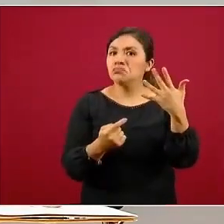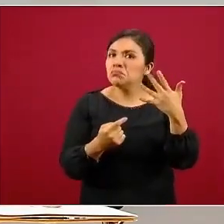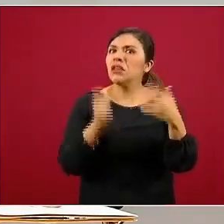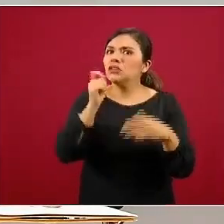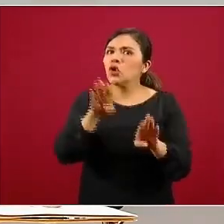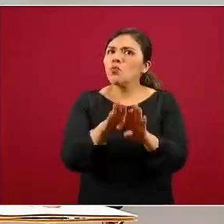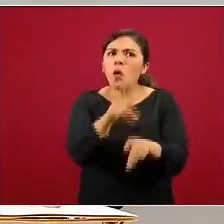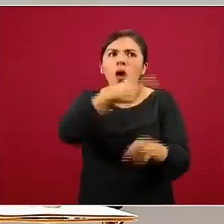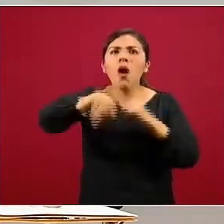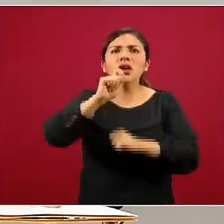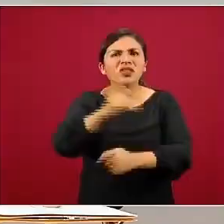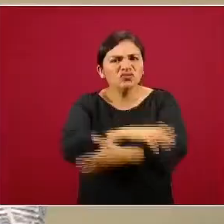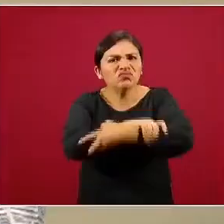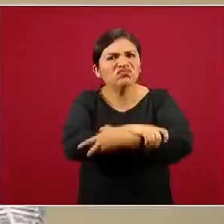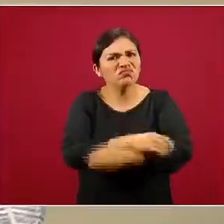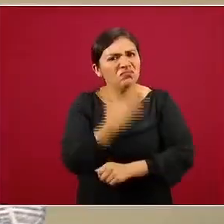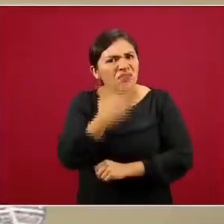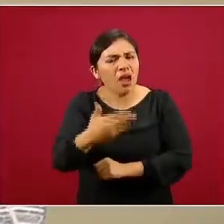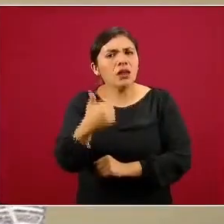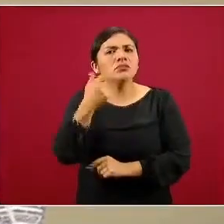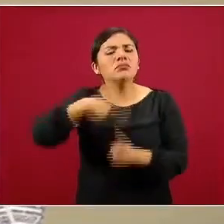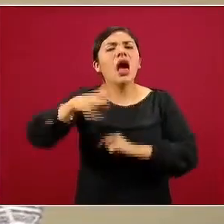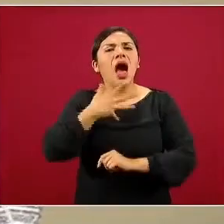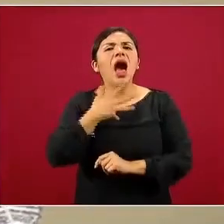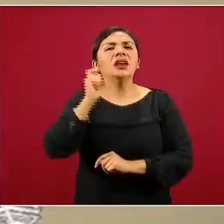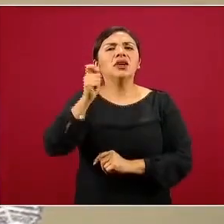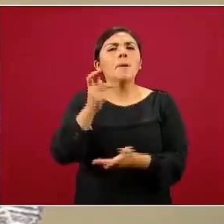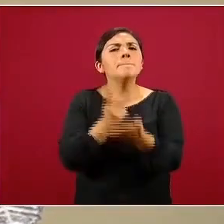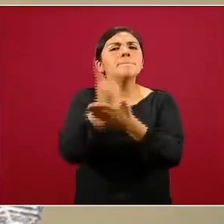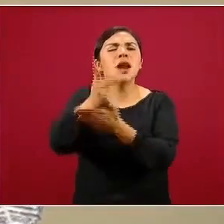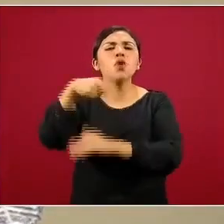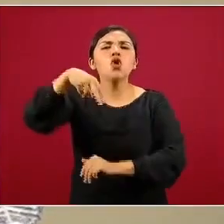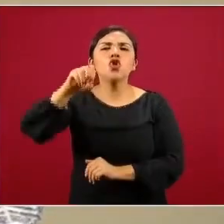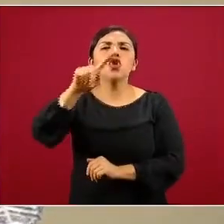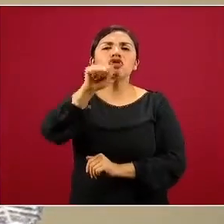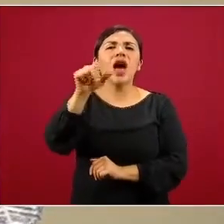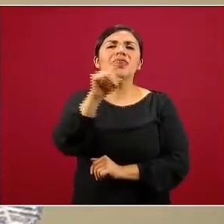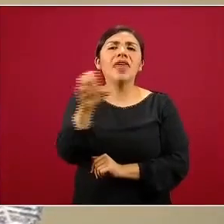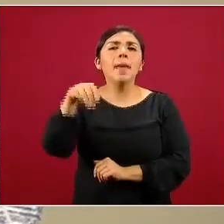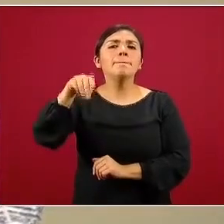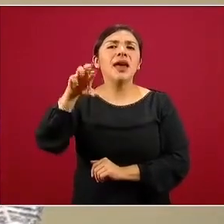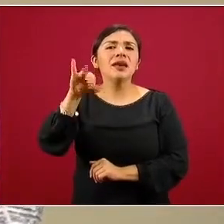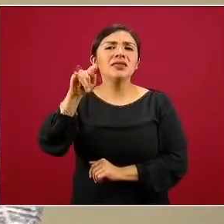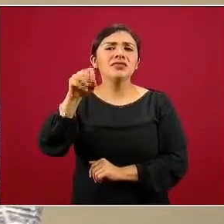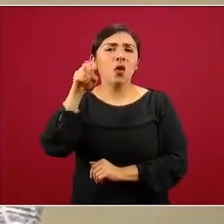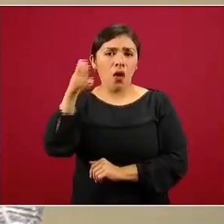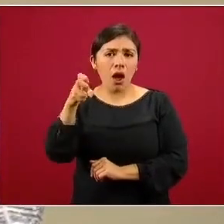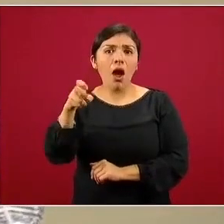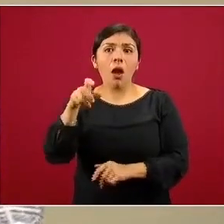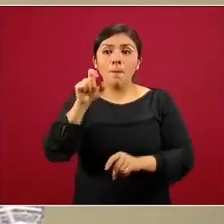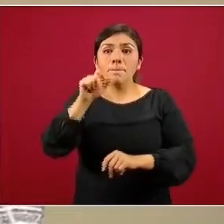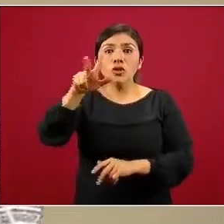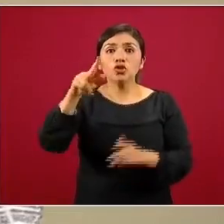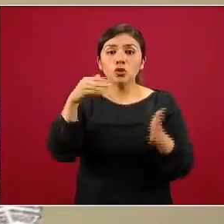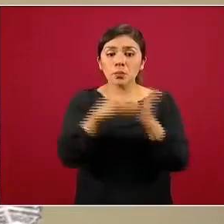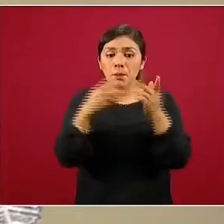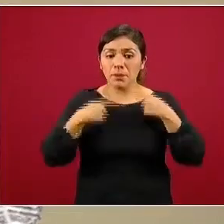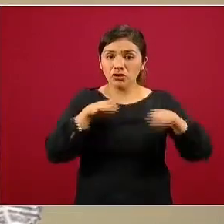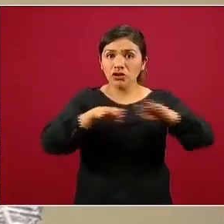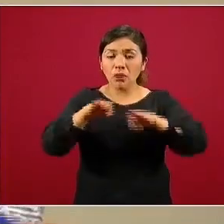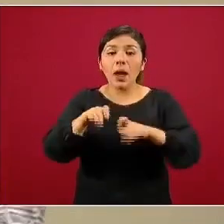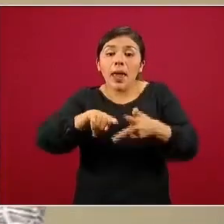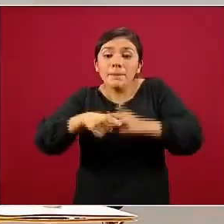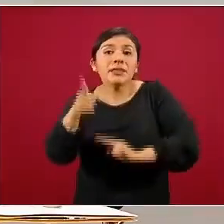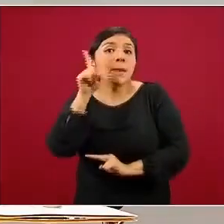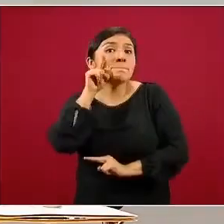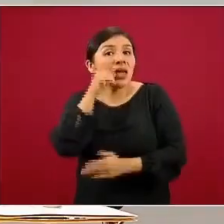muy solidarias y tienen un mecanismo llamado notas de mérito que 28,000 trabajadores empezarán a recibir a partir del día